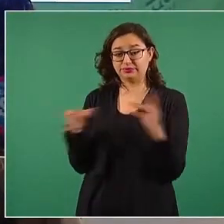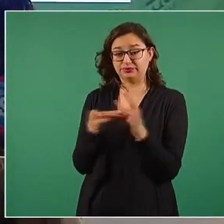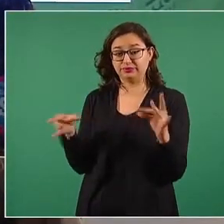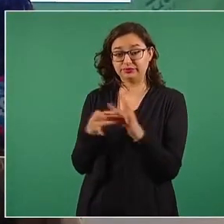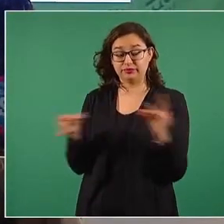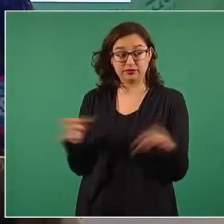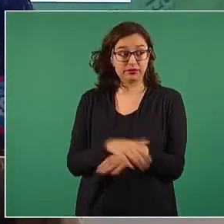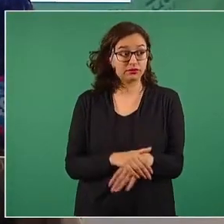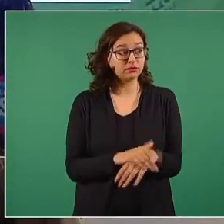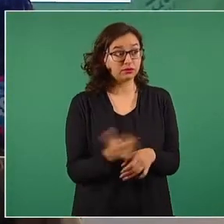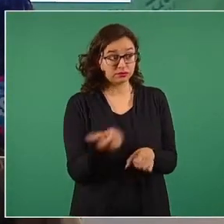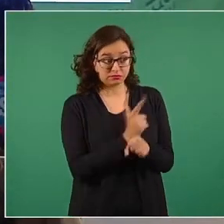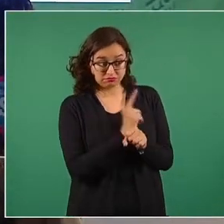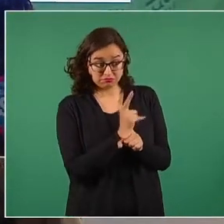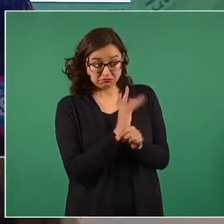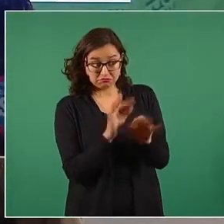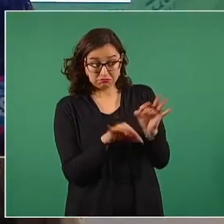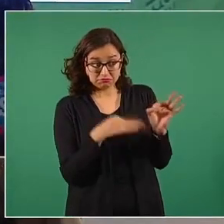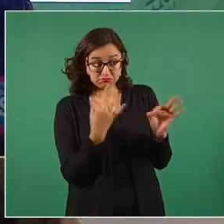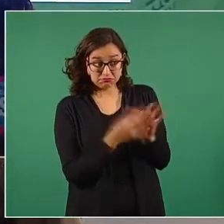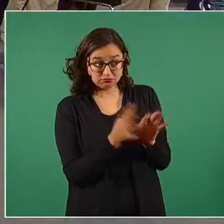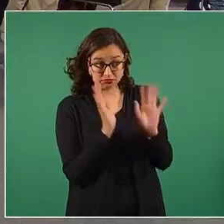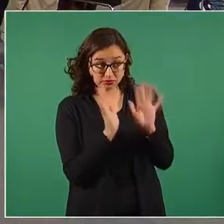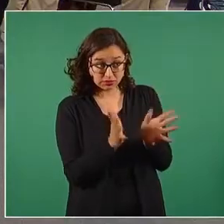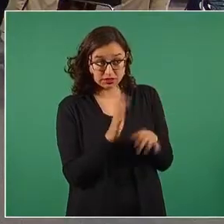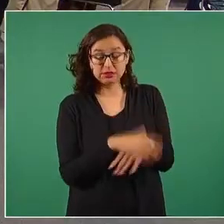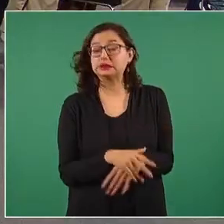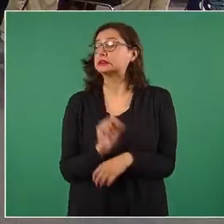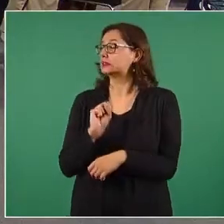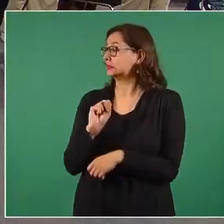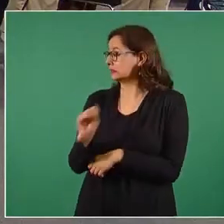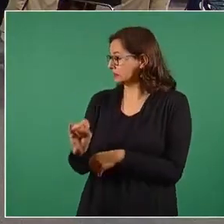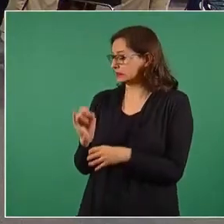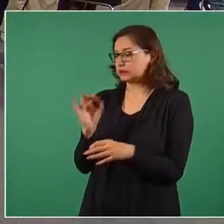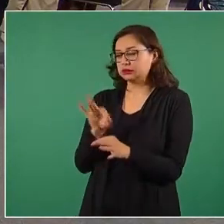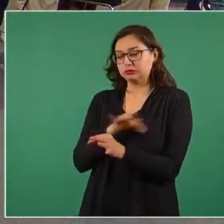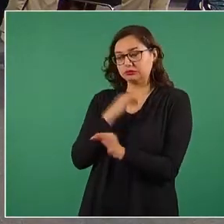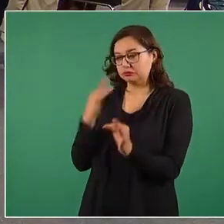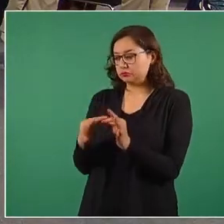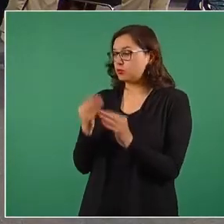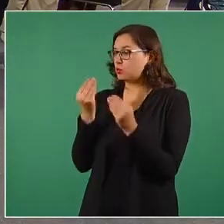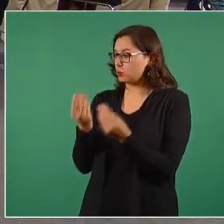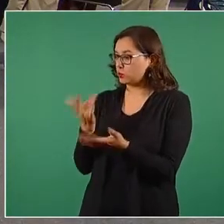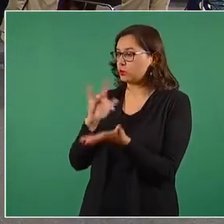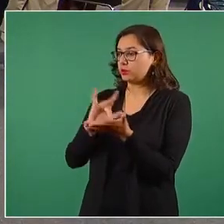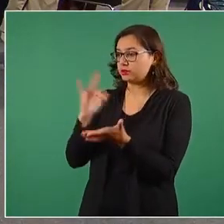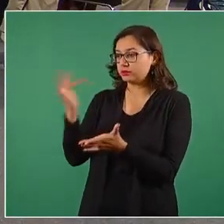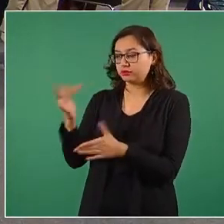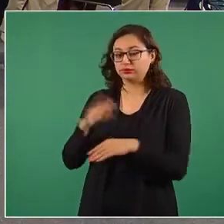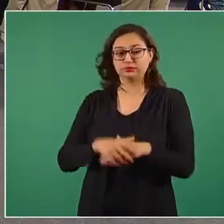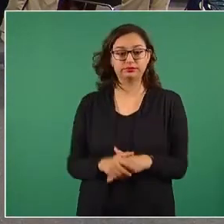licenciado, ¿es todo? Sí, licenciado, muchas gracias,